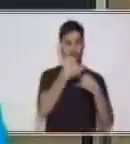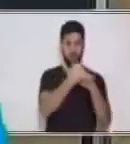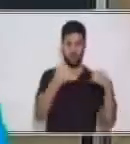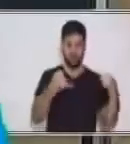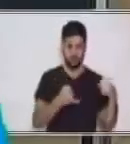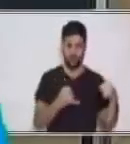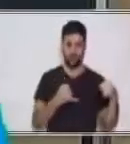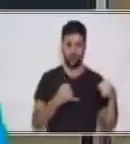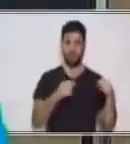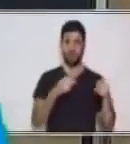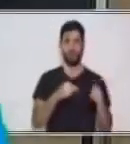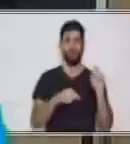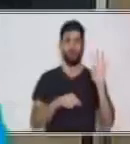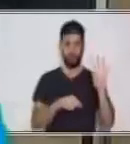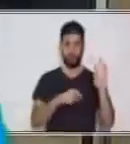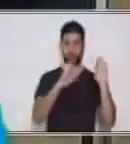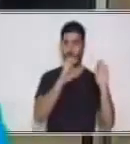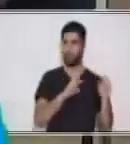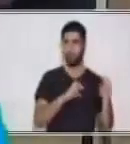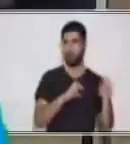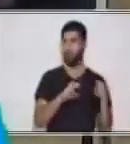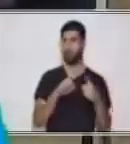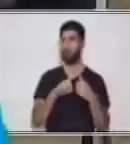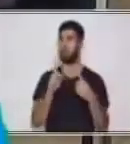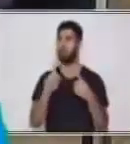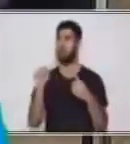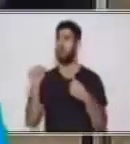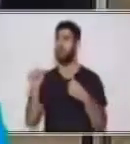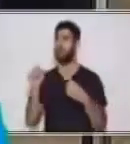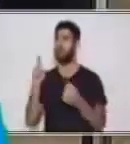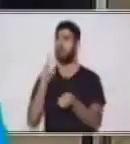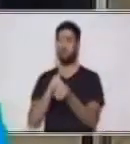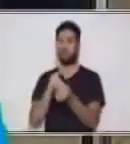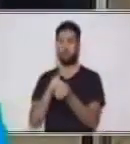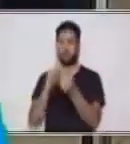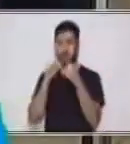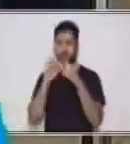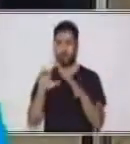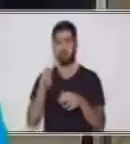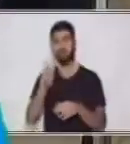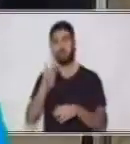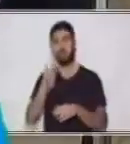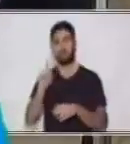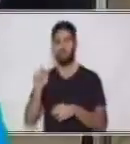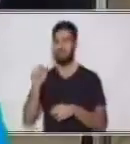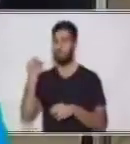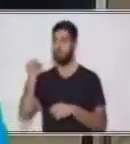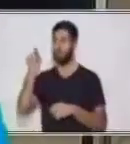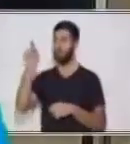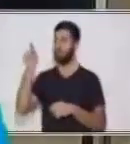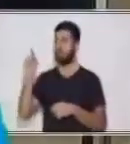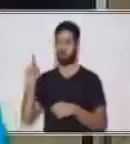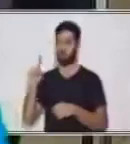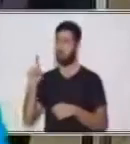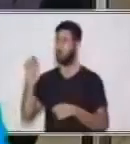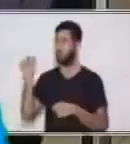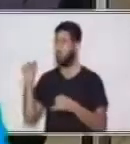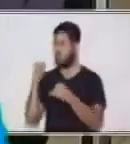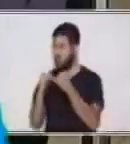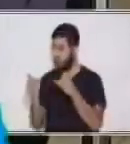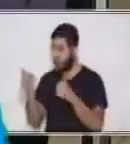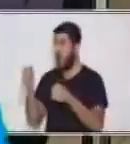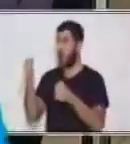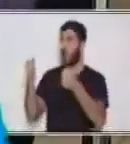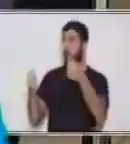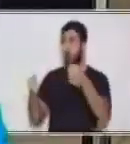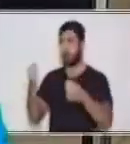4 personas, veterinario 3, maestro 5, abogado 6 y